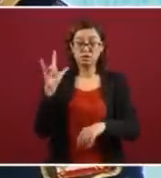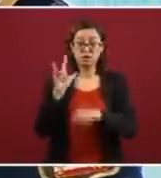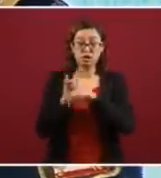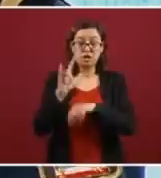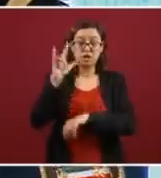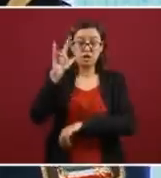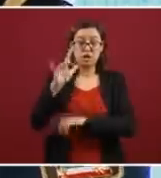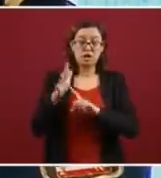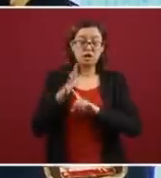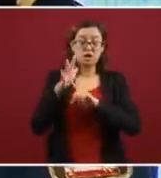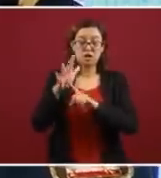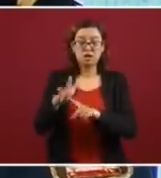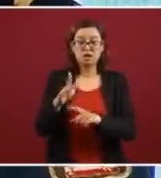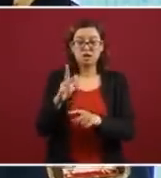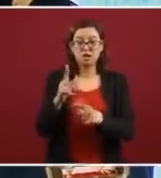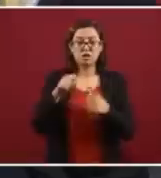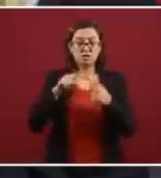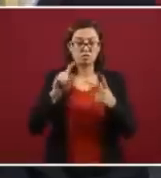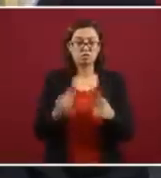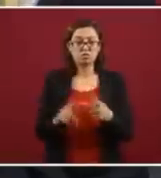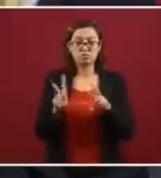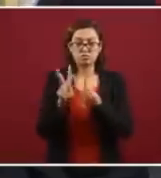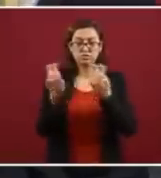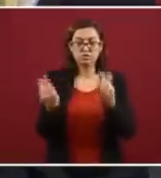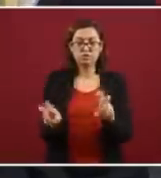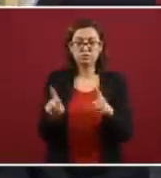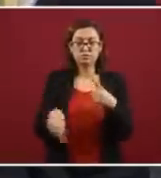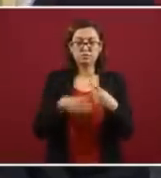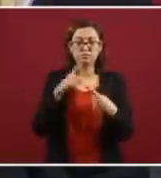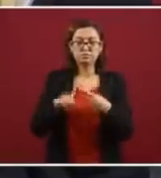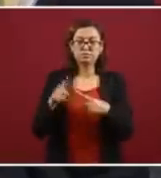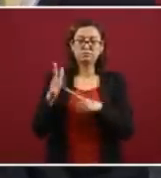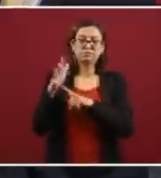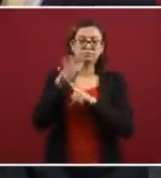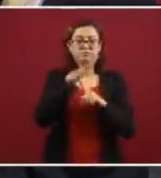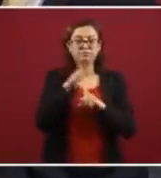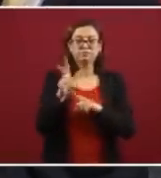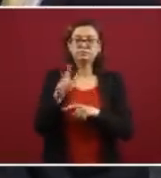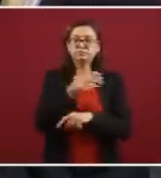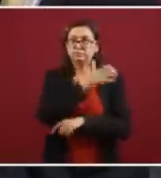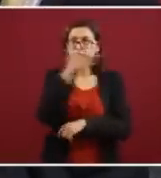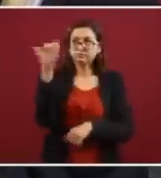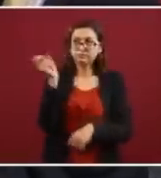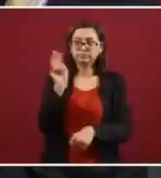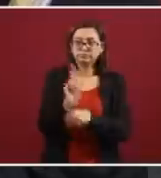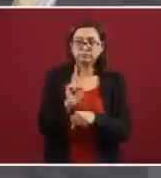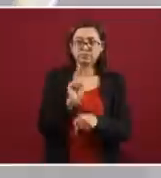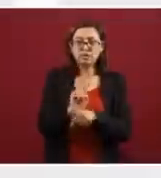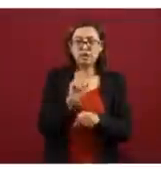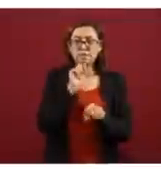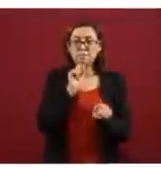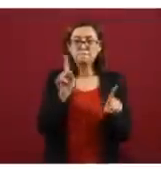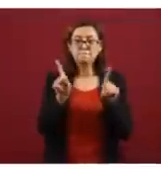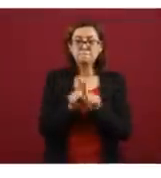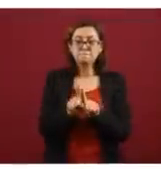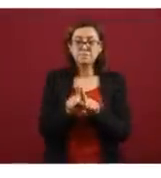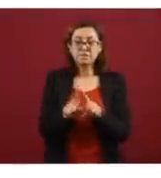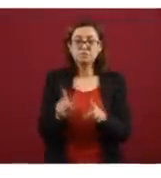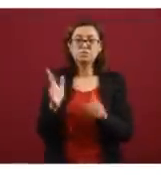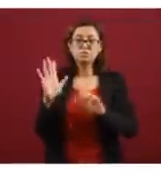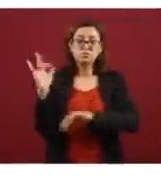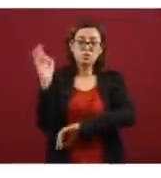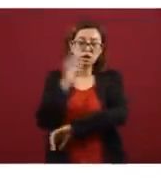basa fundamentalmente en dos ámbitos, en la vigilancia aérea y en el aseguramiento en